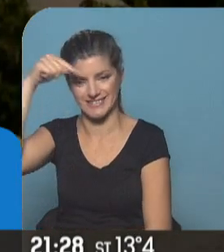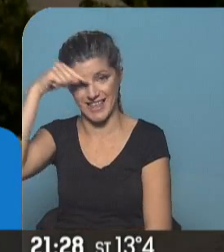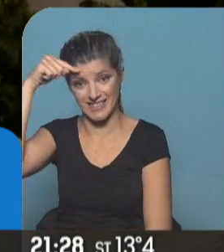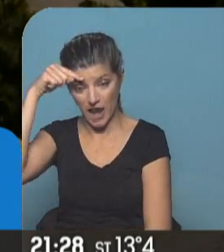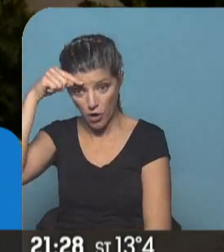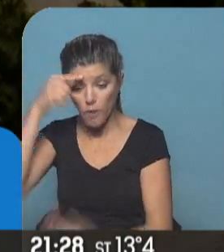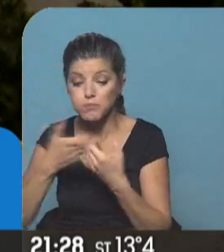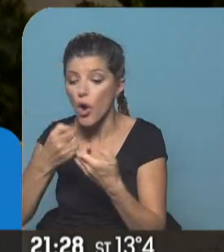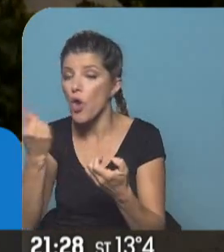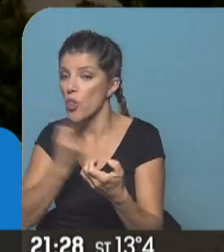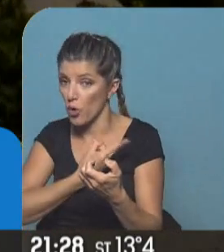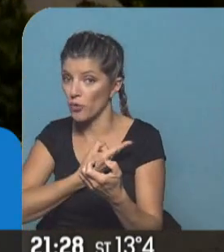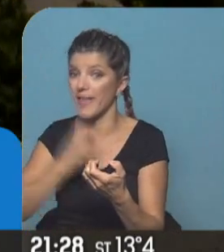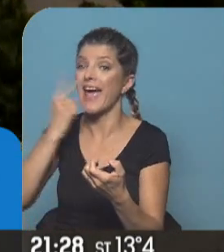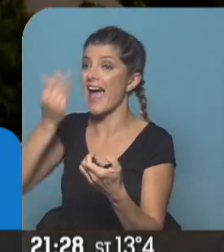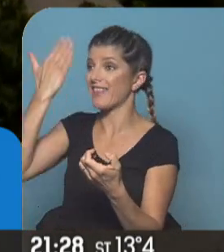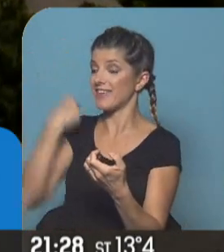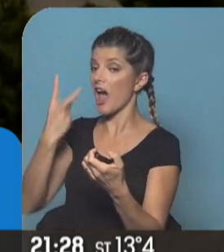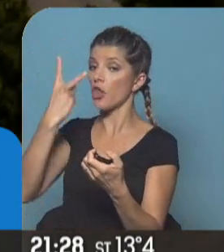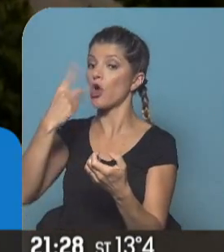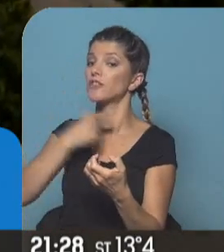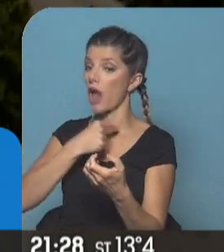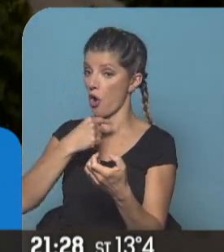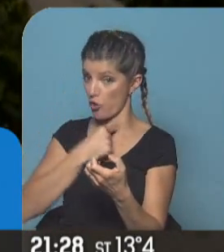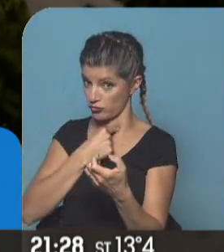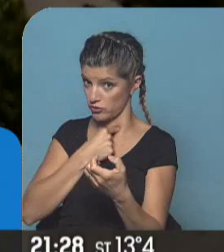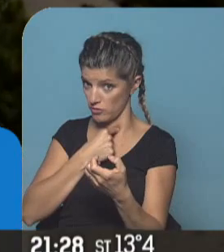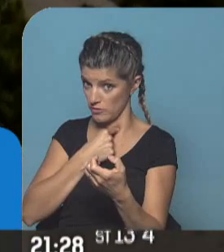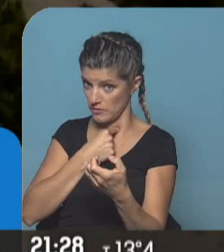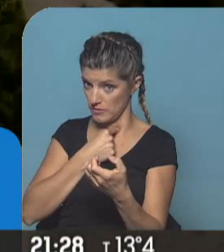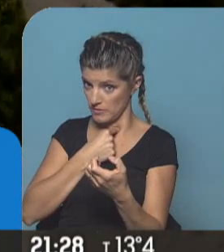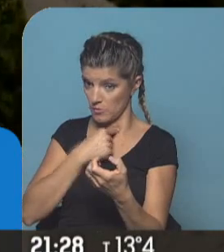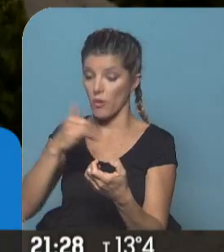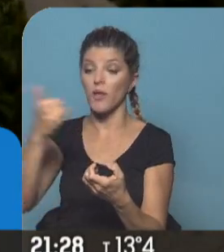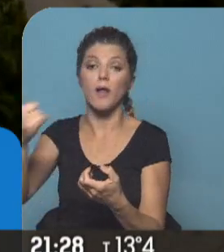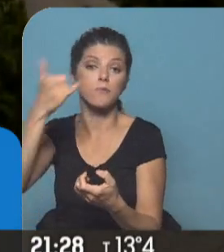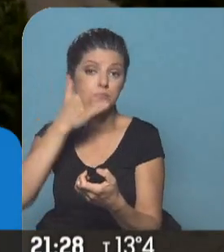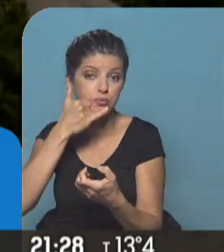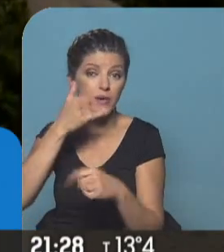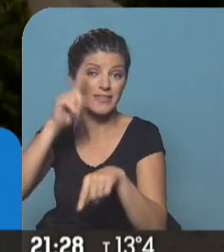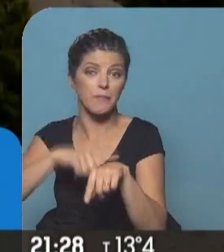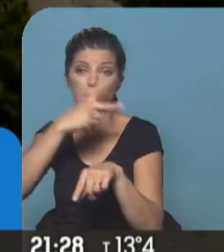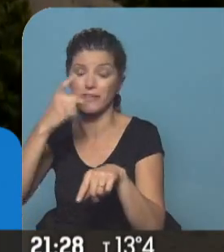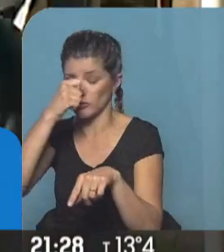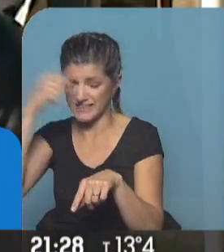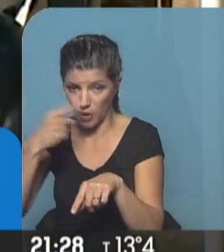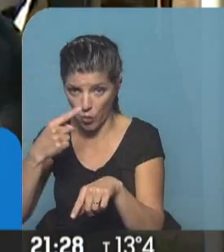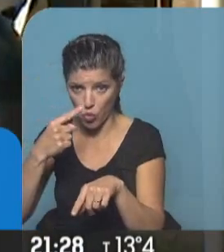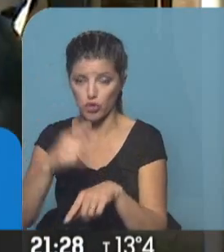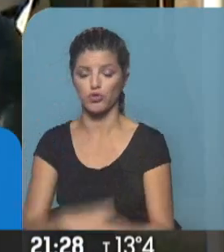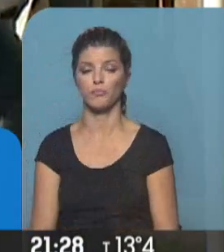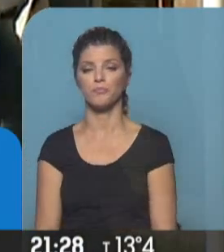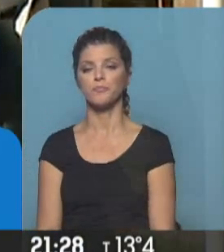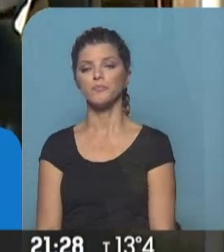Maldonado el día 2 de agosto cuando atendió una llamada que duró 22 segundos? Vine